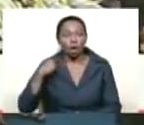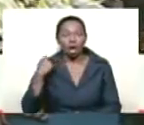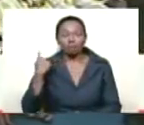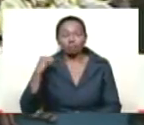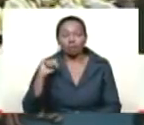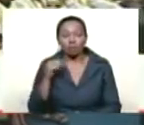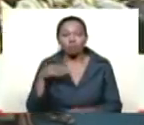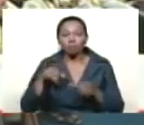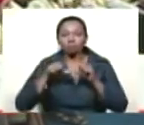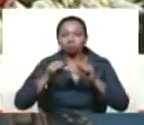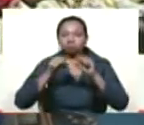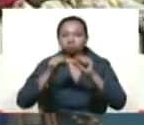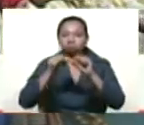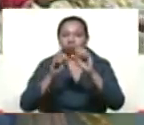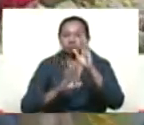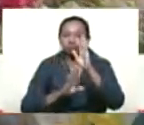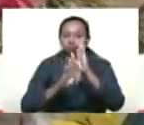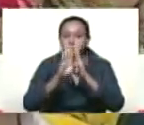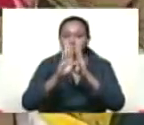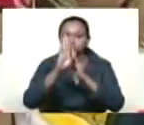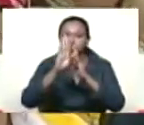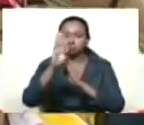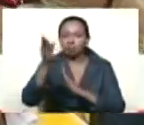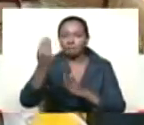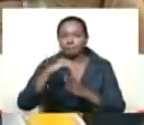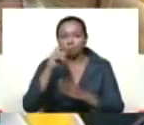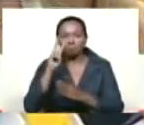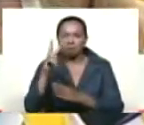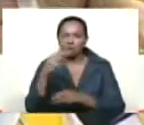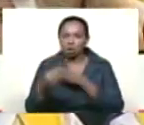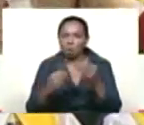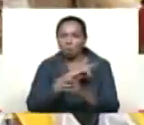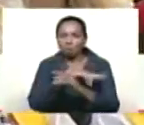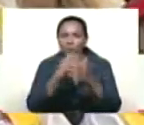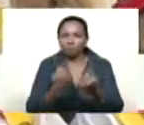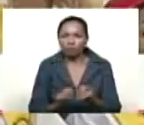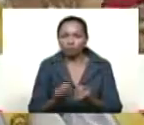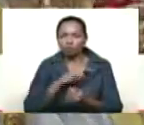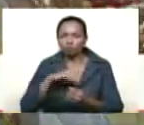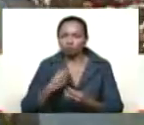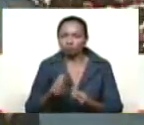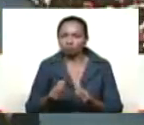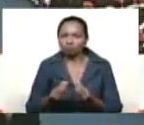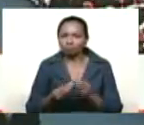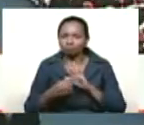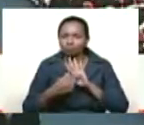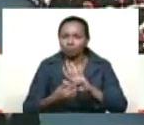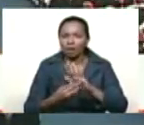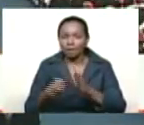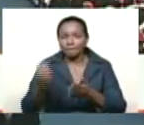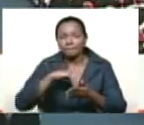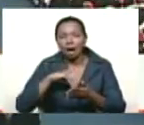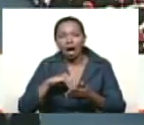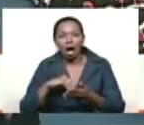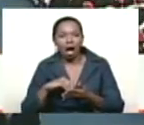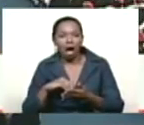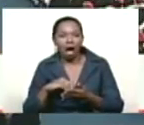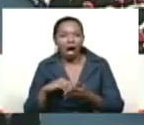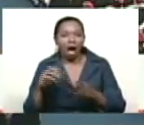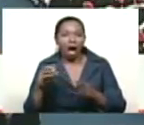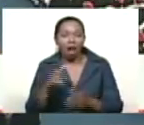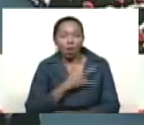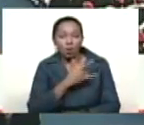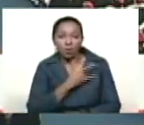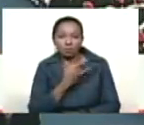avanzando, hay que ver lo que es la fuerza que tenemos que imprimir a la Universidad de las Ciencias de la Salud.